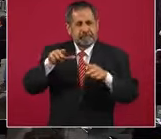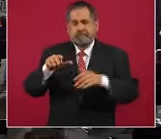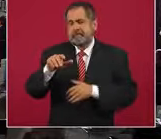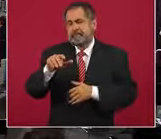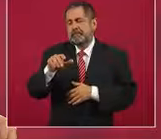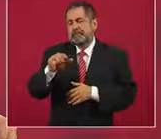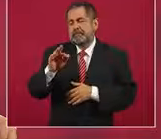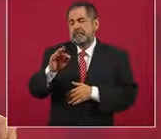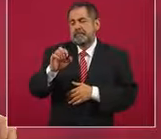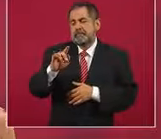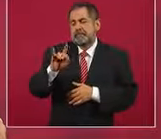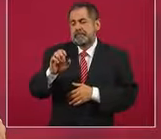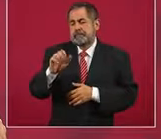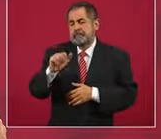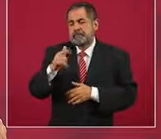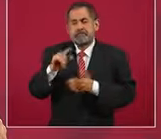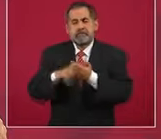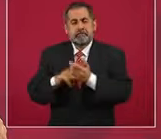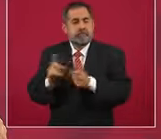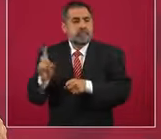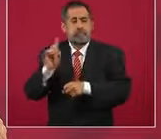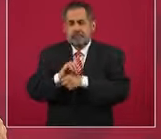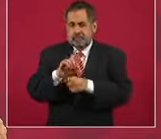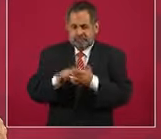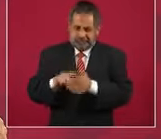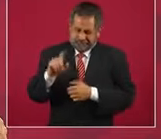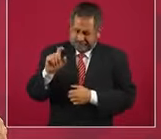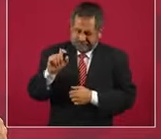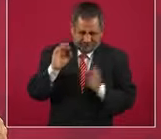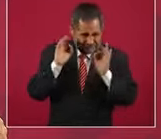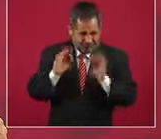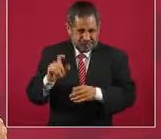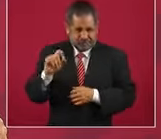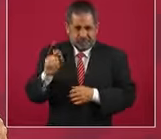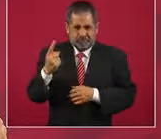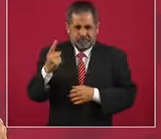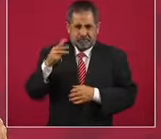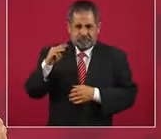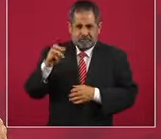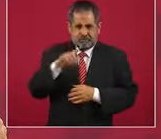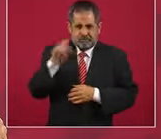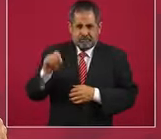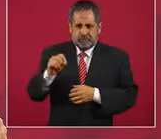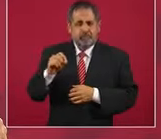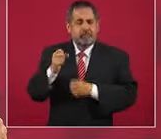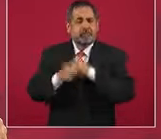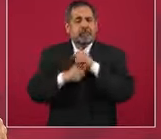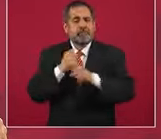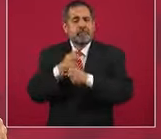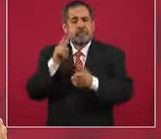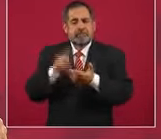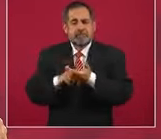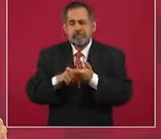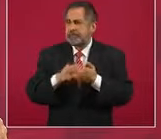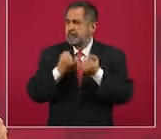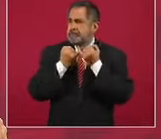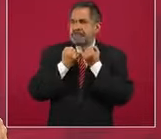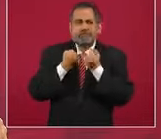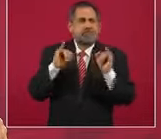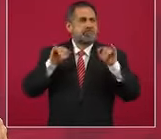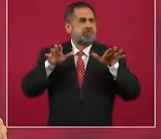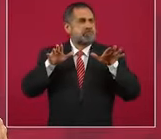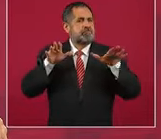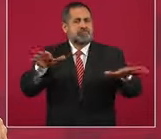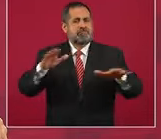Felipe Ángeles, y el 21 de marzo del 22 se inaugura todo el aeropuerto,